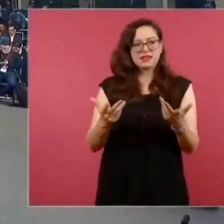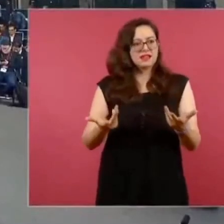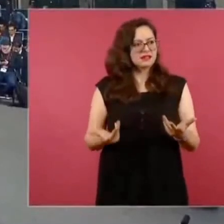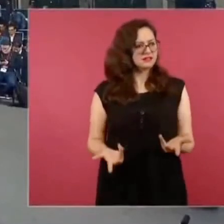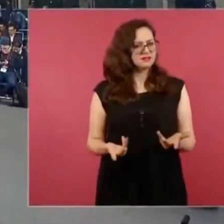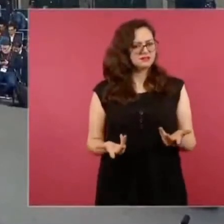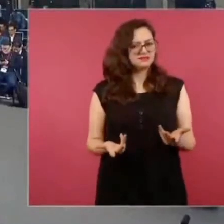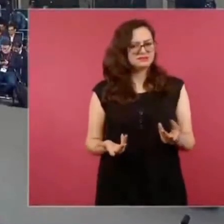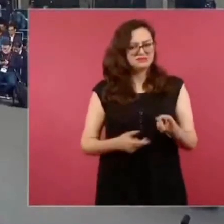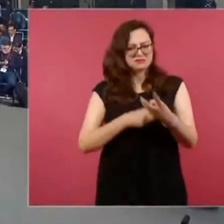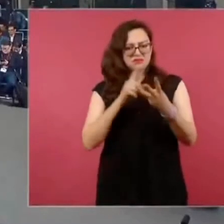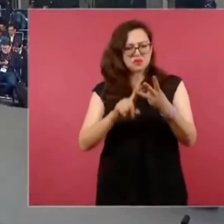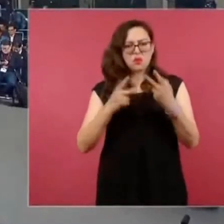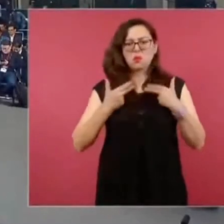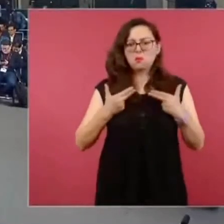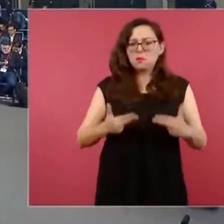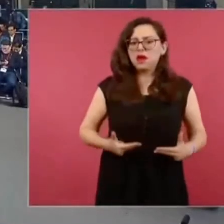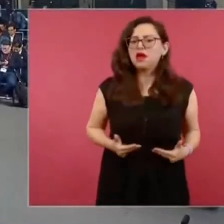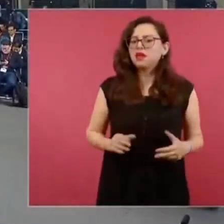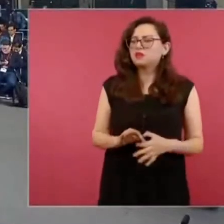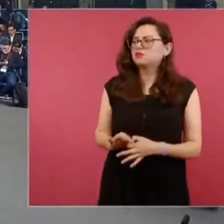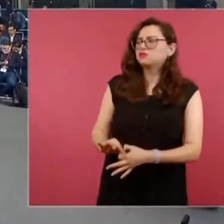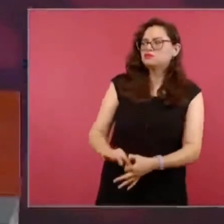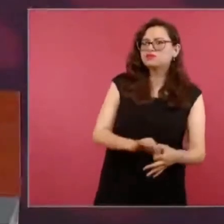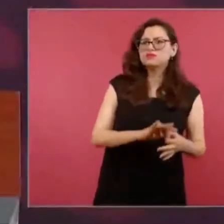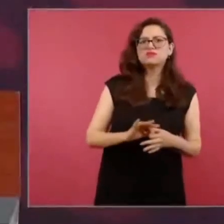y mucho menos con el humanismo.